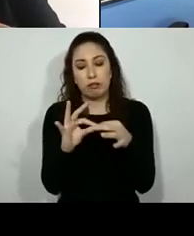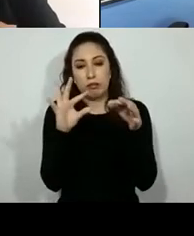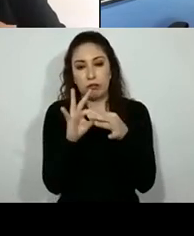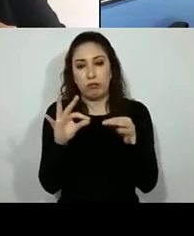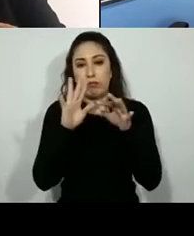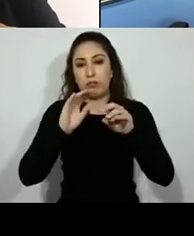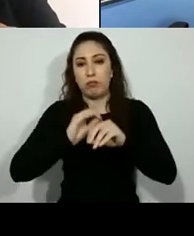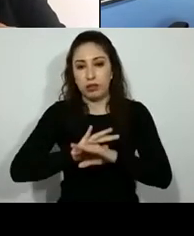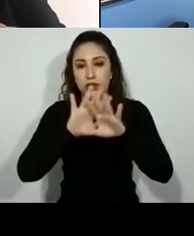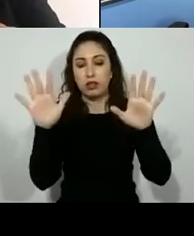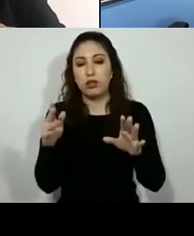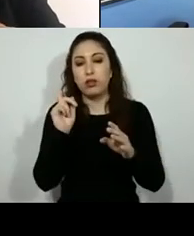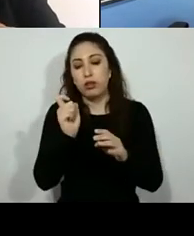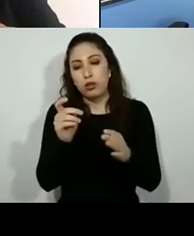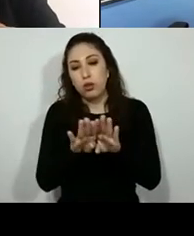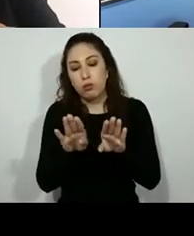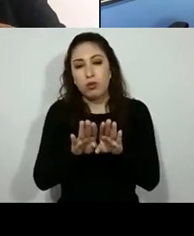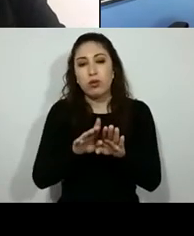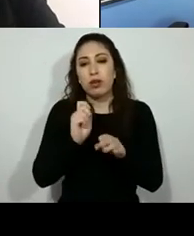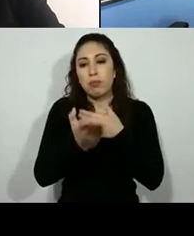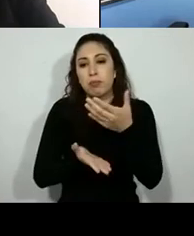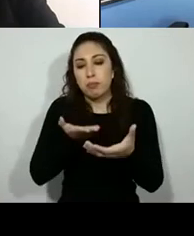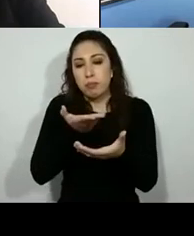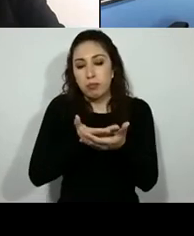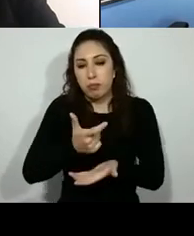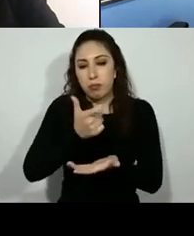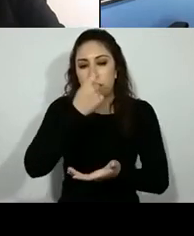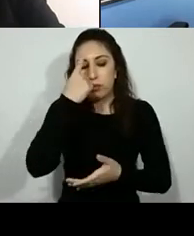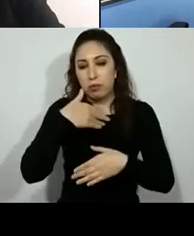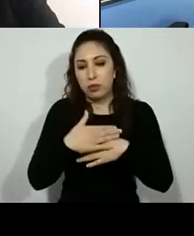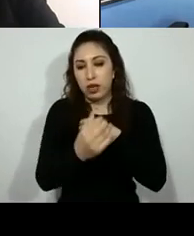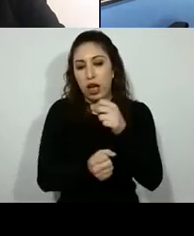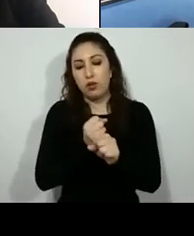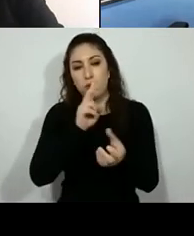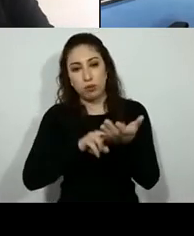dando ya la información acerca del presupuesto 2021.